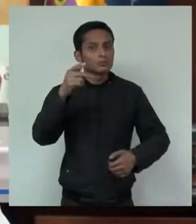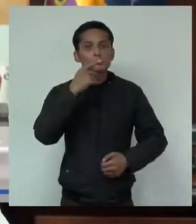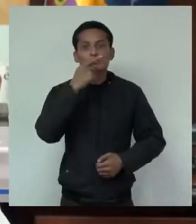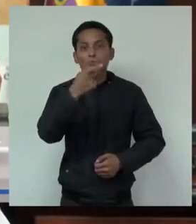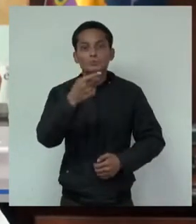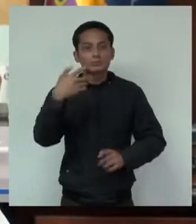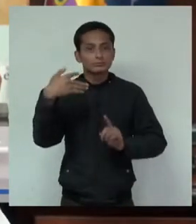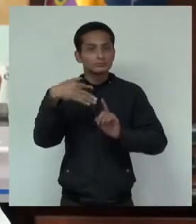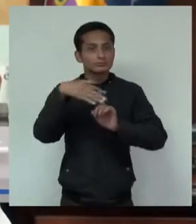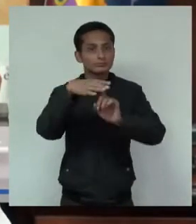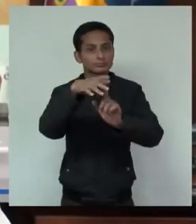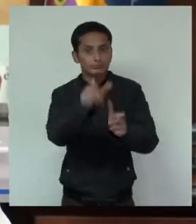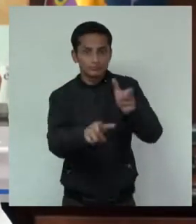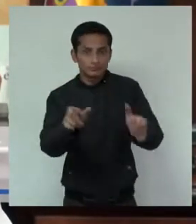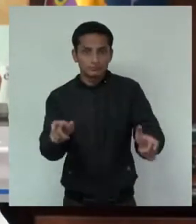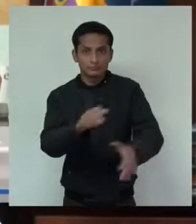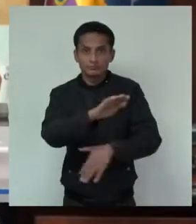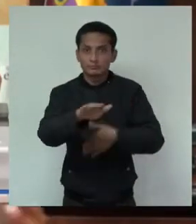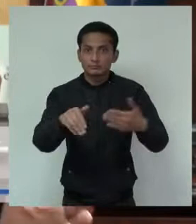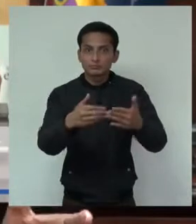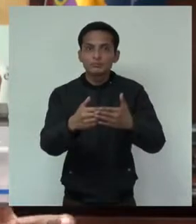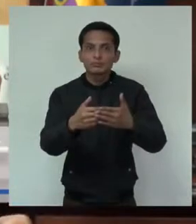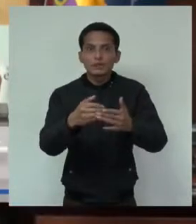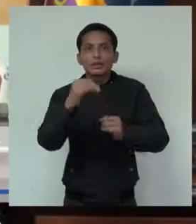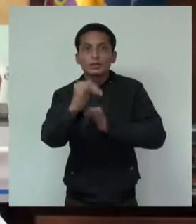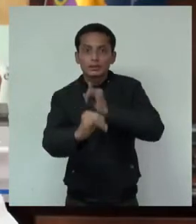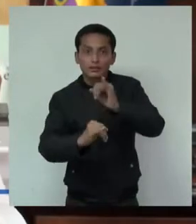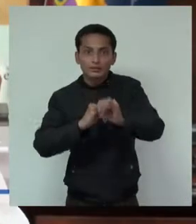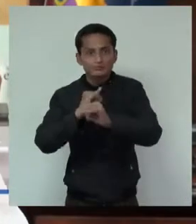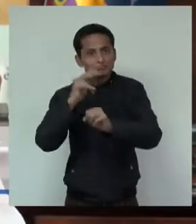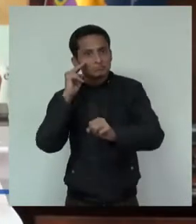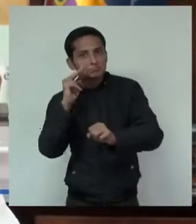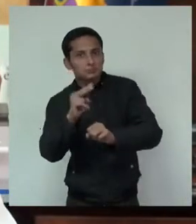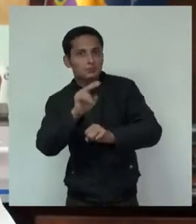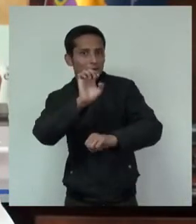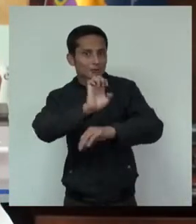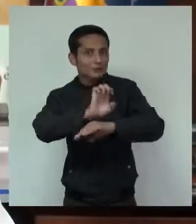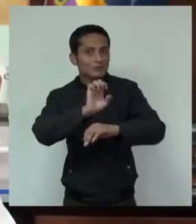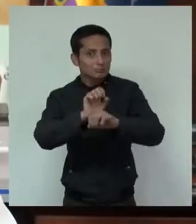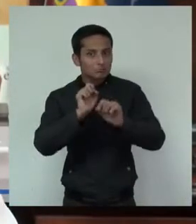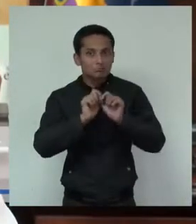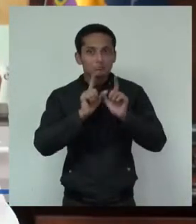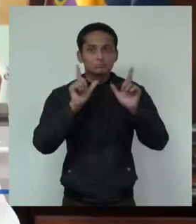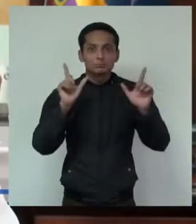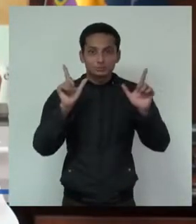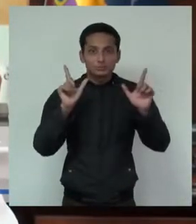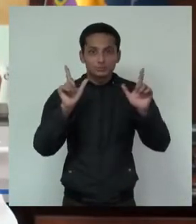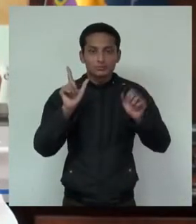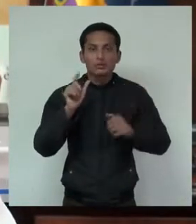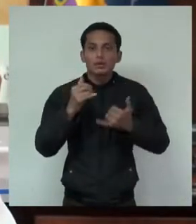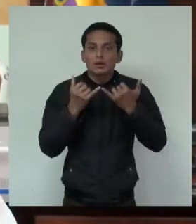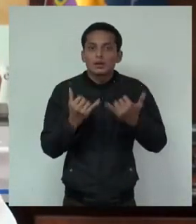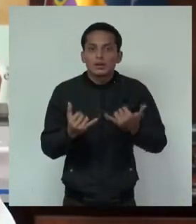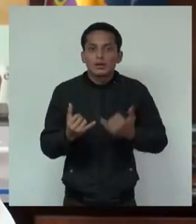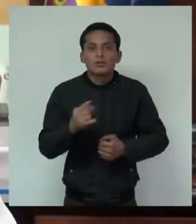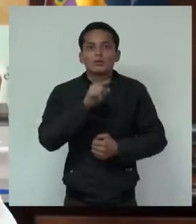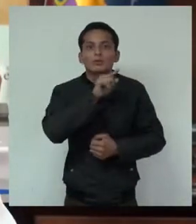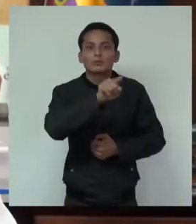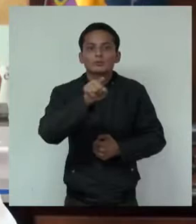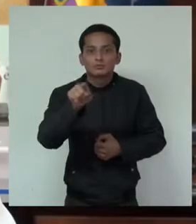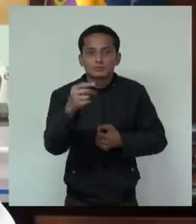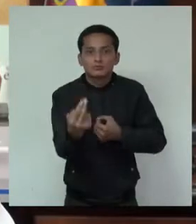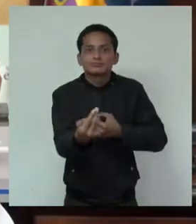una política pública inclusiva nos ha permitido ser reconocidos a nivel internacional. Por lo tanto,